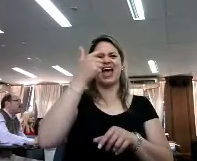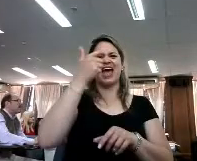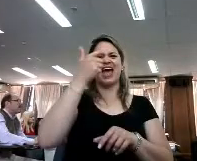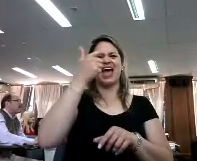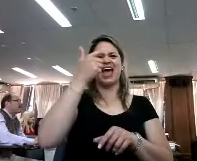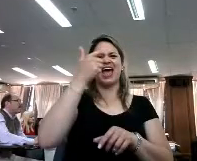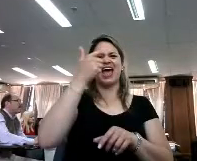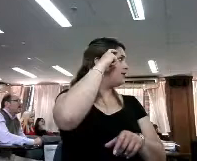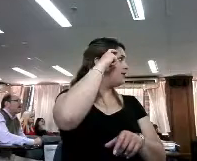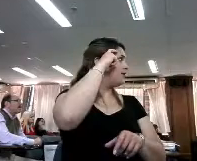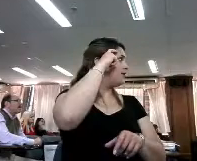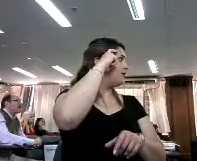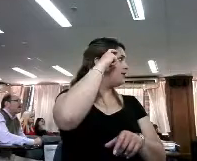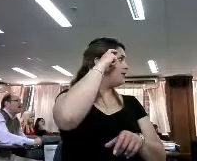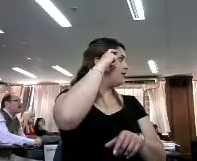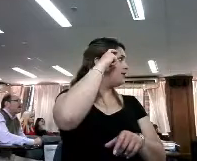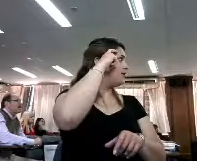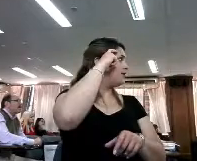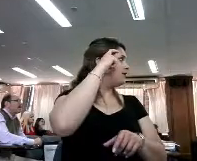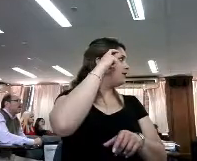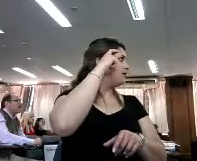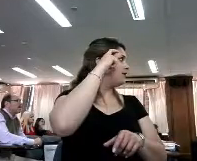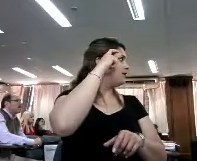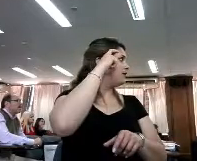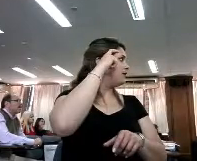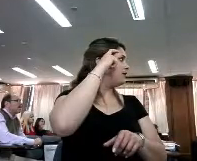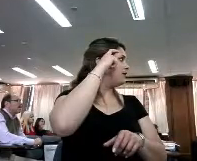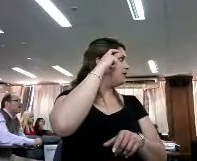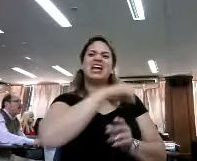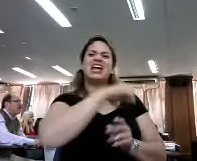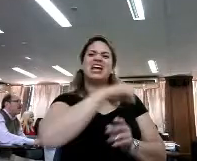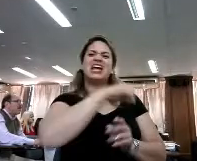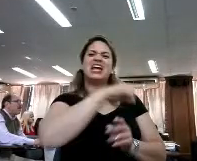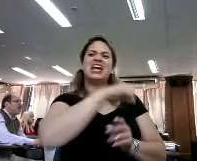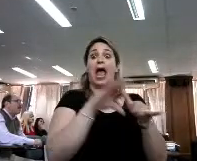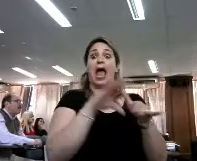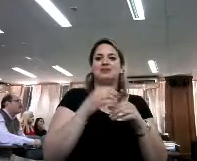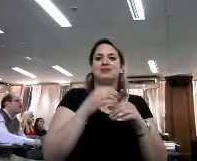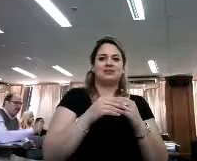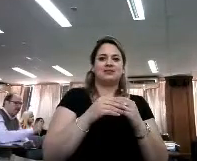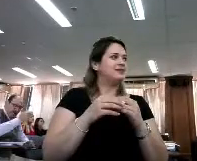nombre? Un amigo te contó que qué es Sci-Hub.